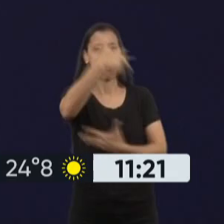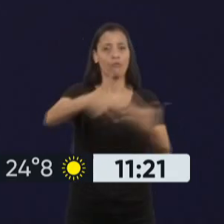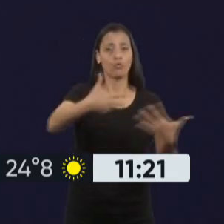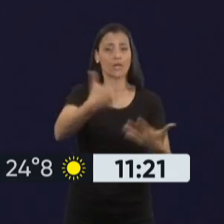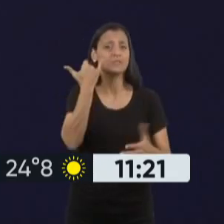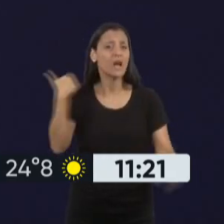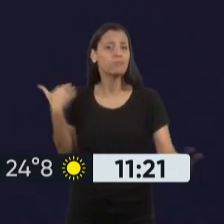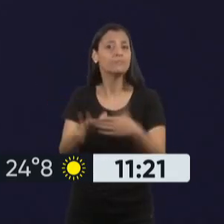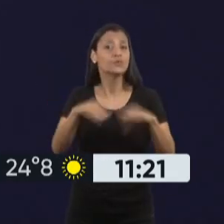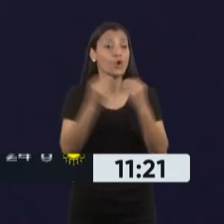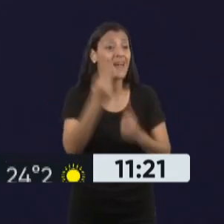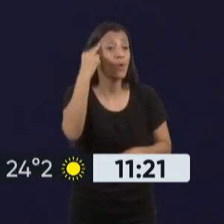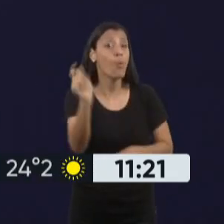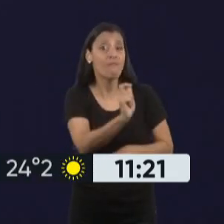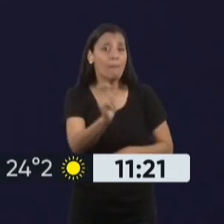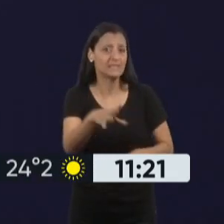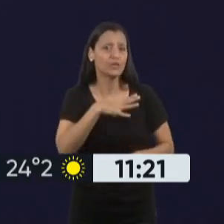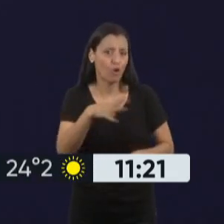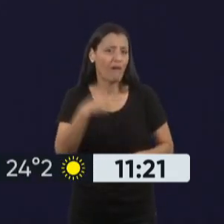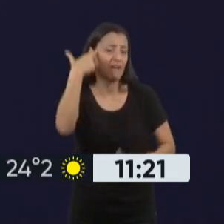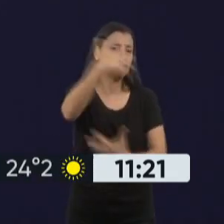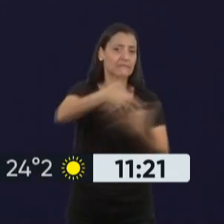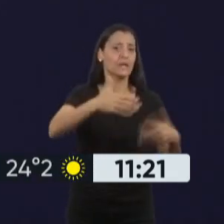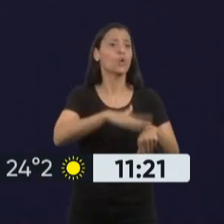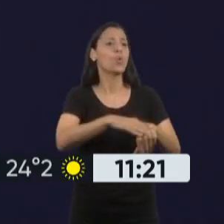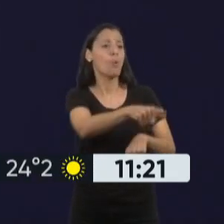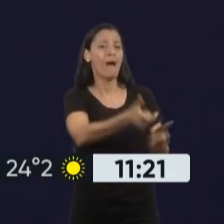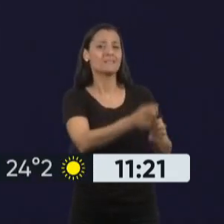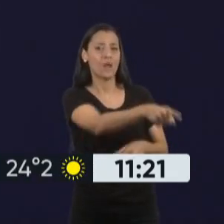9 meses y todavía me desconcentro, pero ya me voy a acostumbrar.